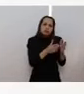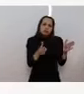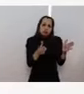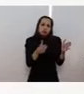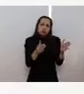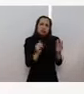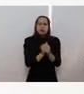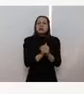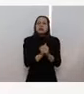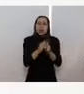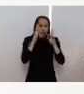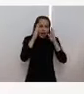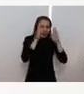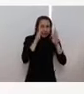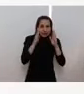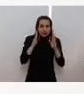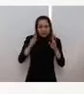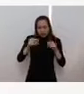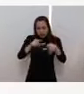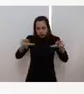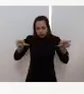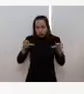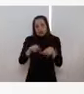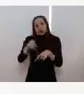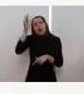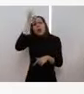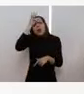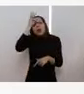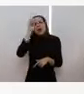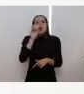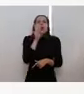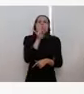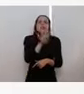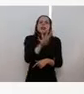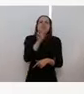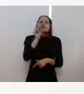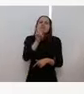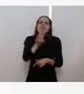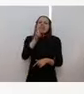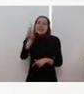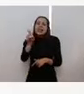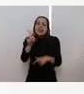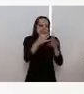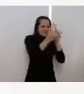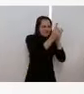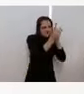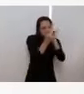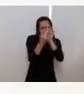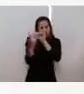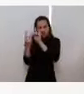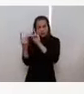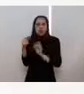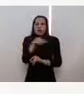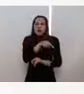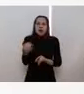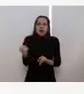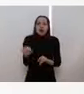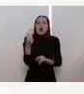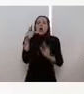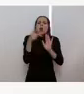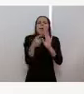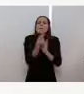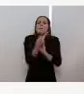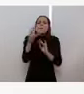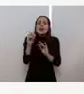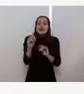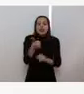atención en nuestra área hospitalización con las 436 camas que tenemos globales tuvimos durante el año 2020